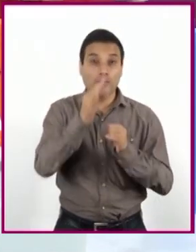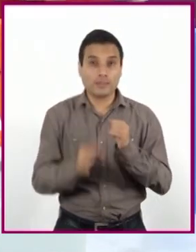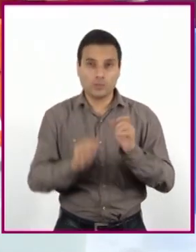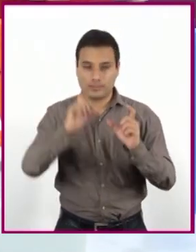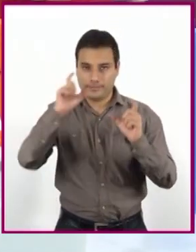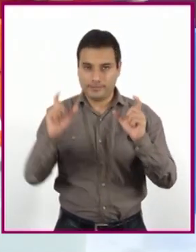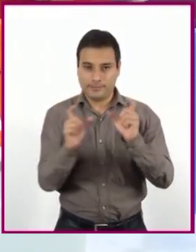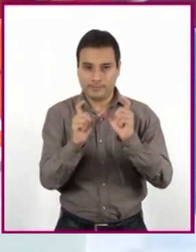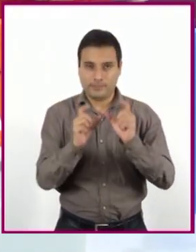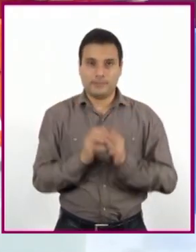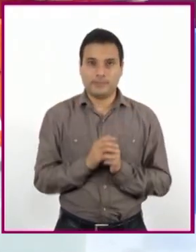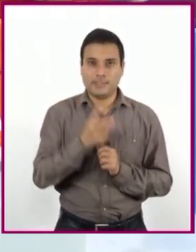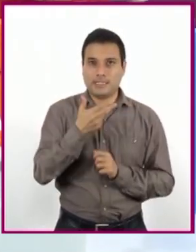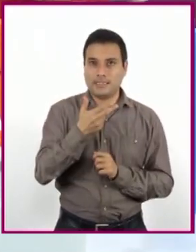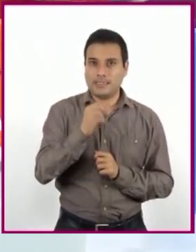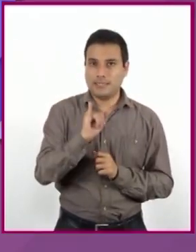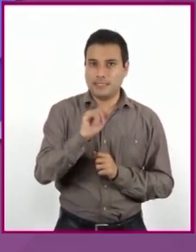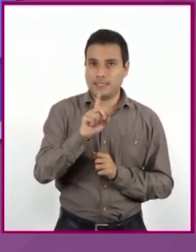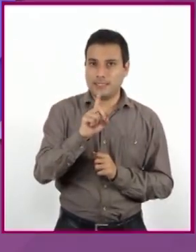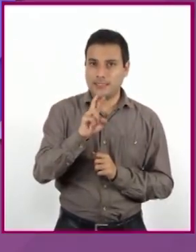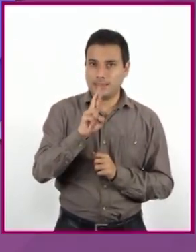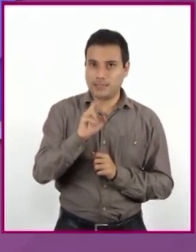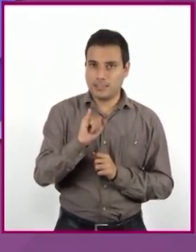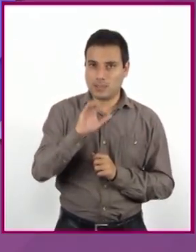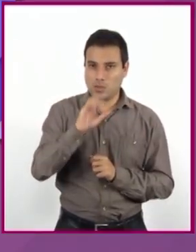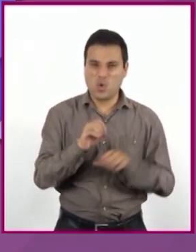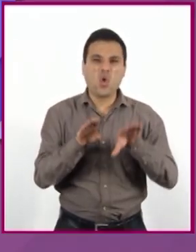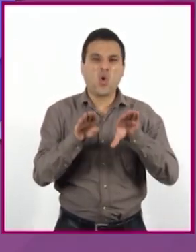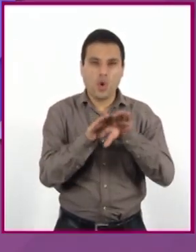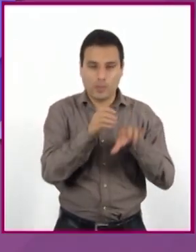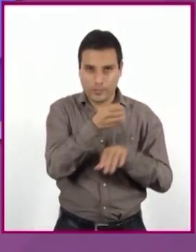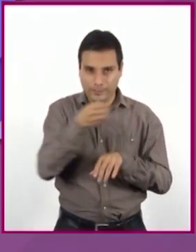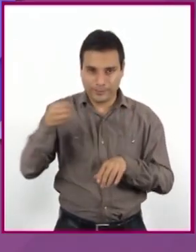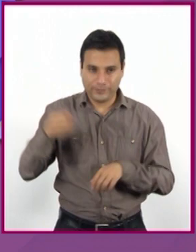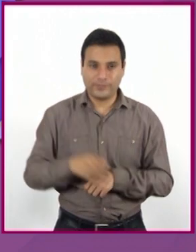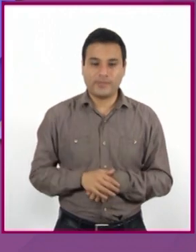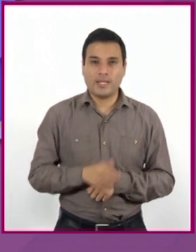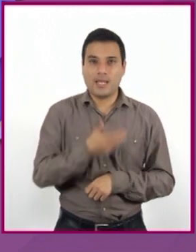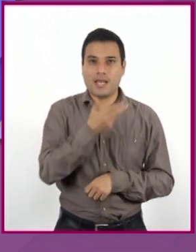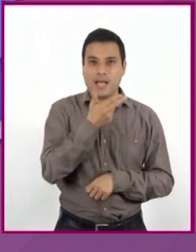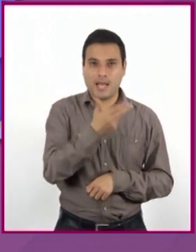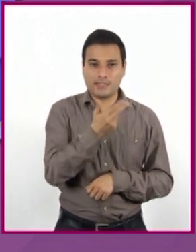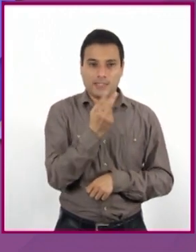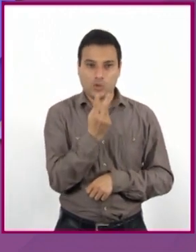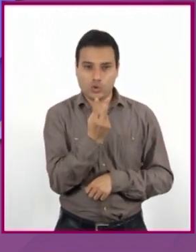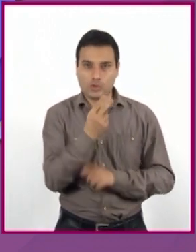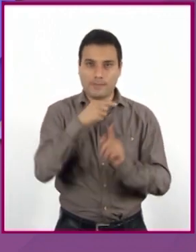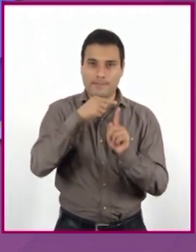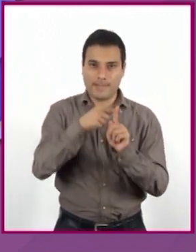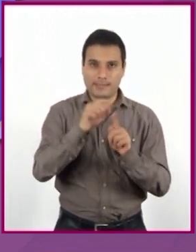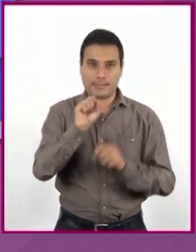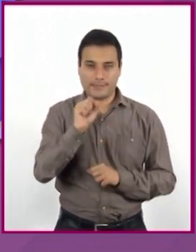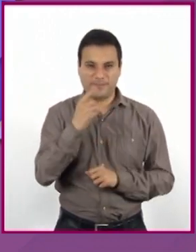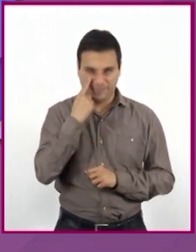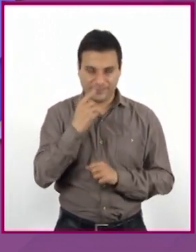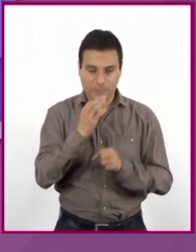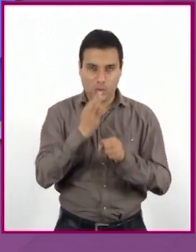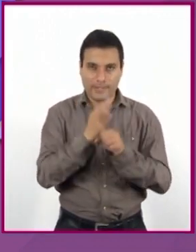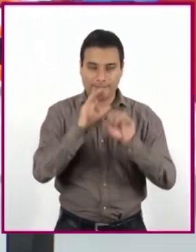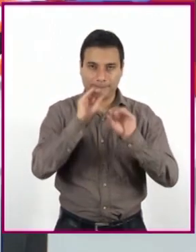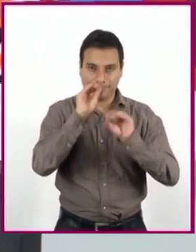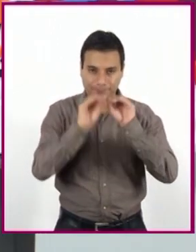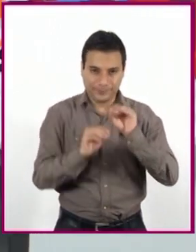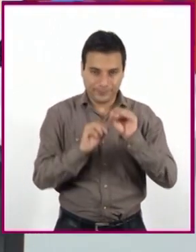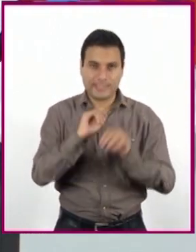la terminación hídrica, teniendo la fórmula siguiente, H2S. ¿La hacemos? Me parece bien, maestra.